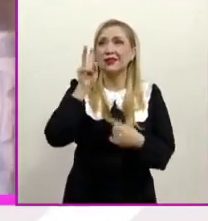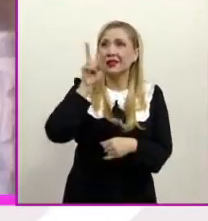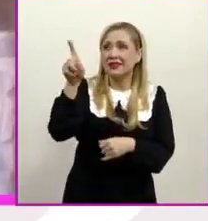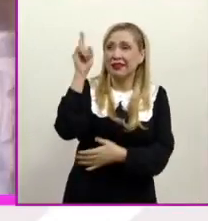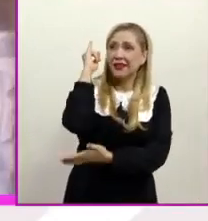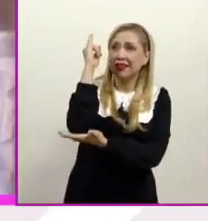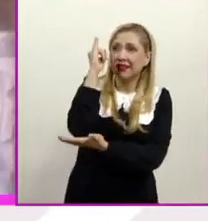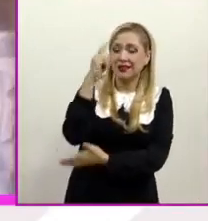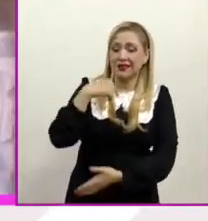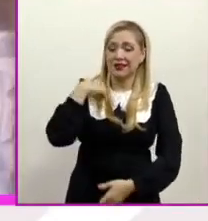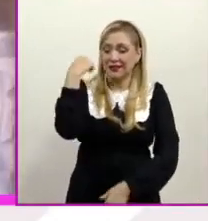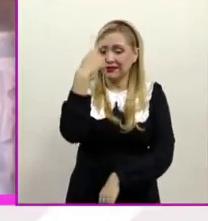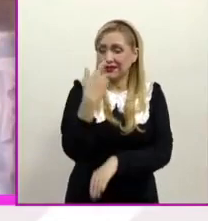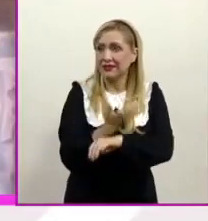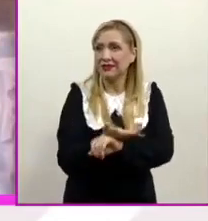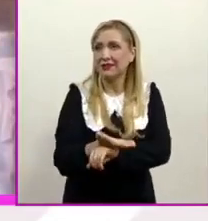sentido,